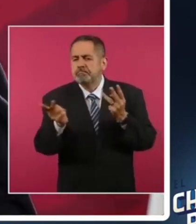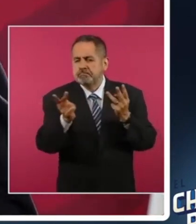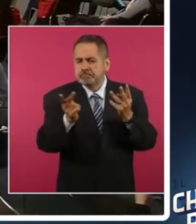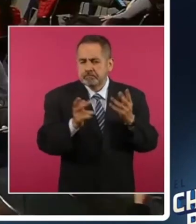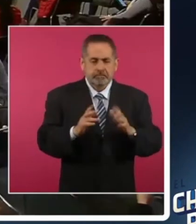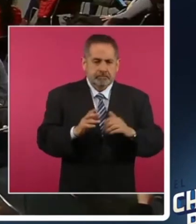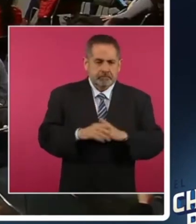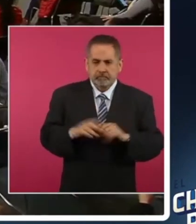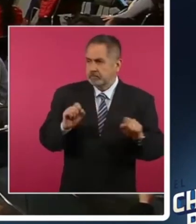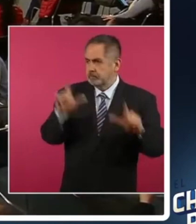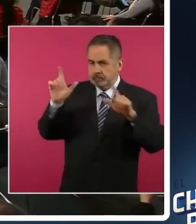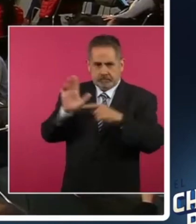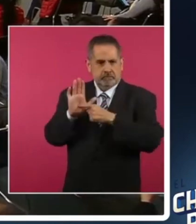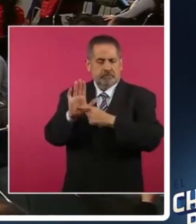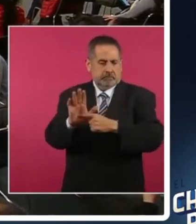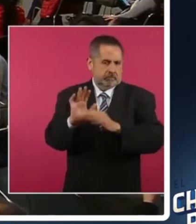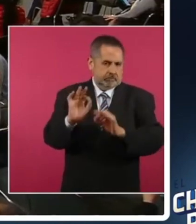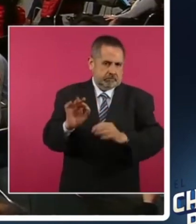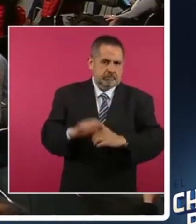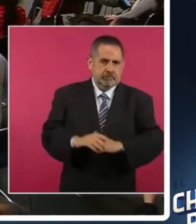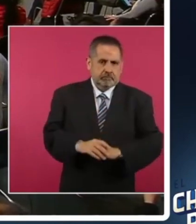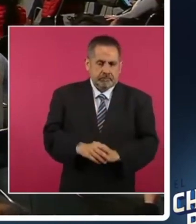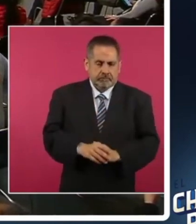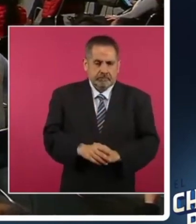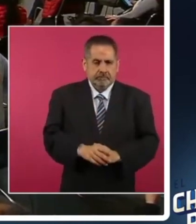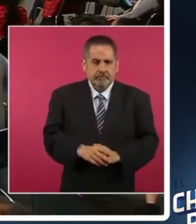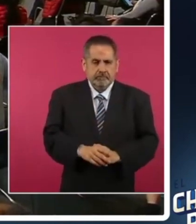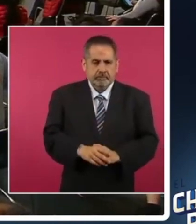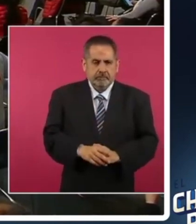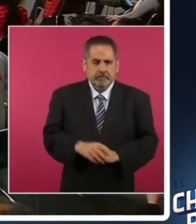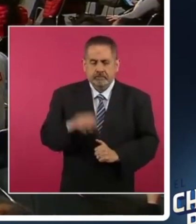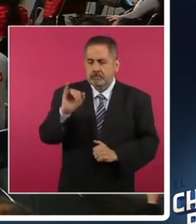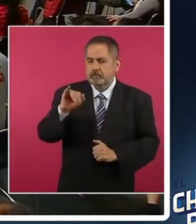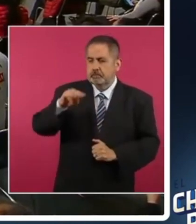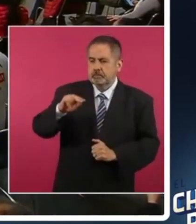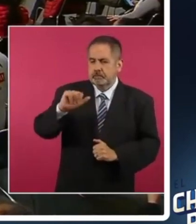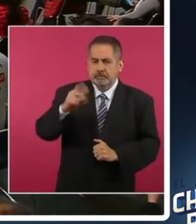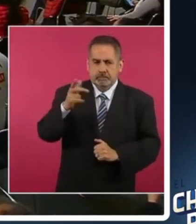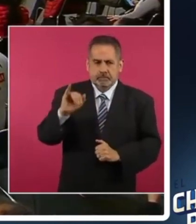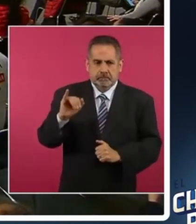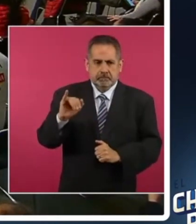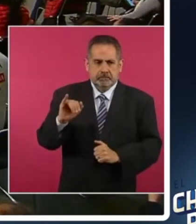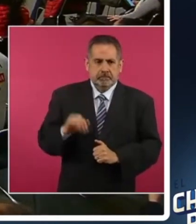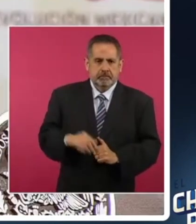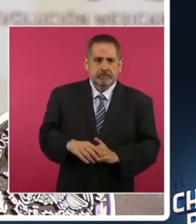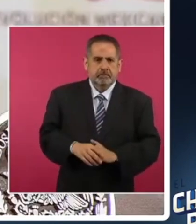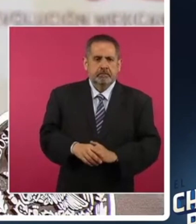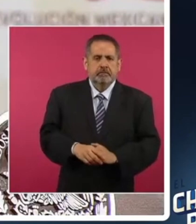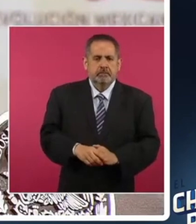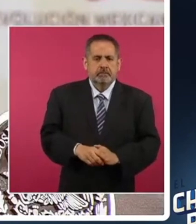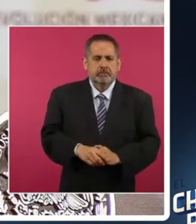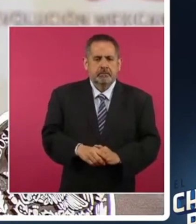¿Por qué no la pones? Porque la del Inegi, no la de la